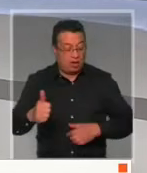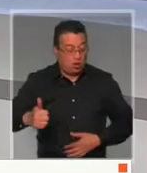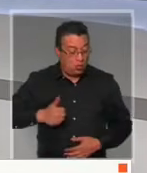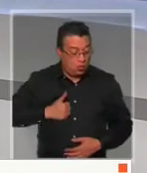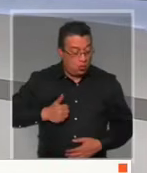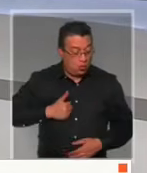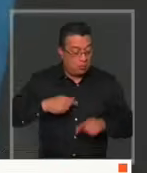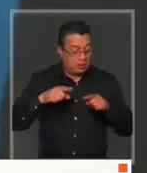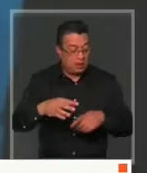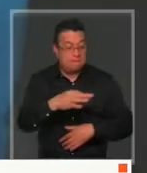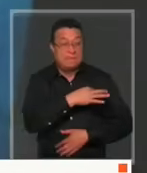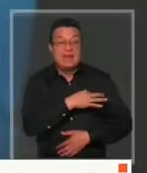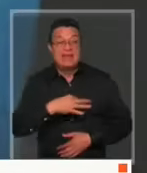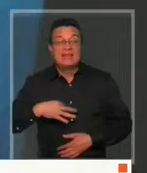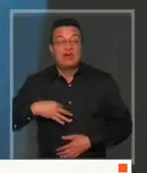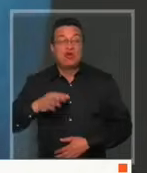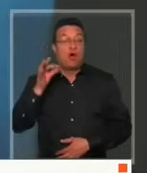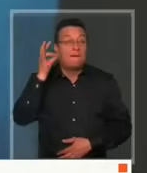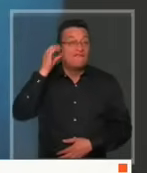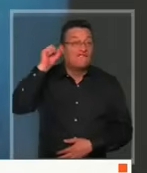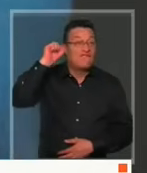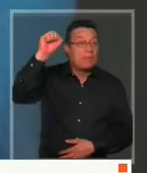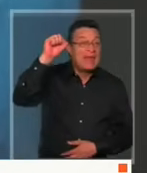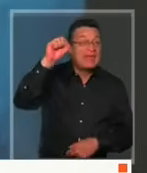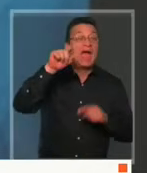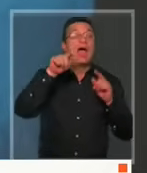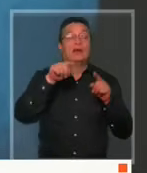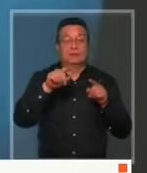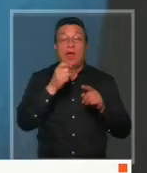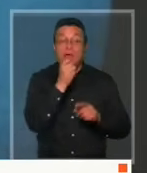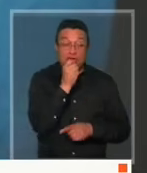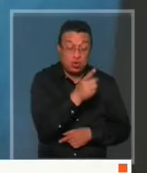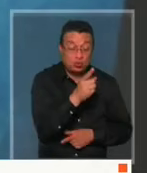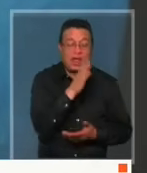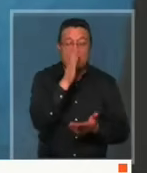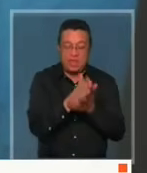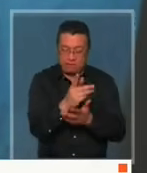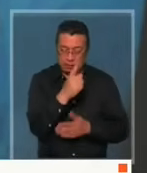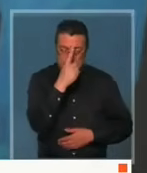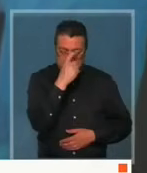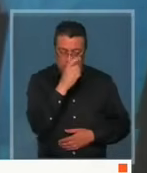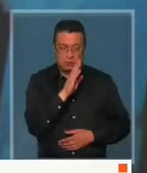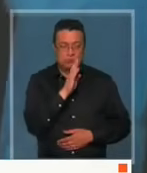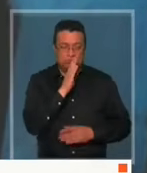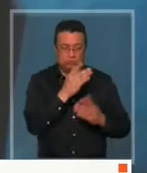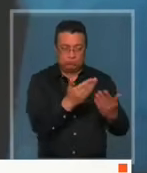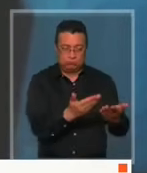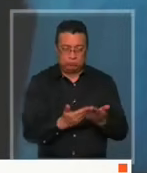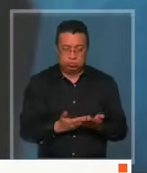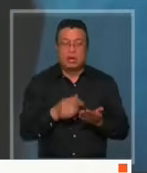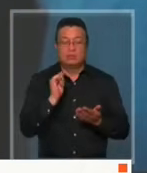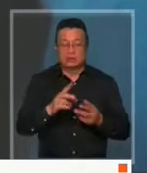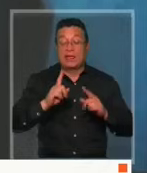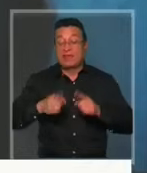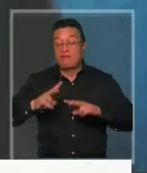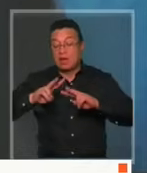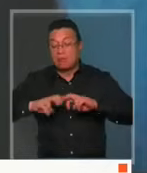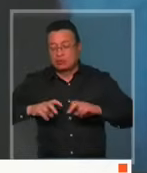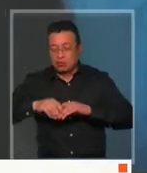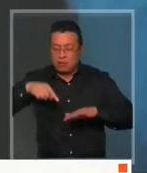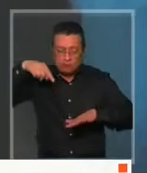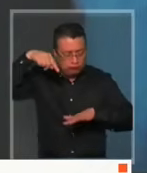un ministerio feminista es que cuando hay denuncias, siempre se va a tomar en serio una denuncia y que al mismo tiempo siempre se va a hacer una investigación